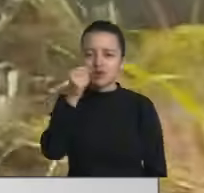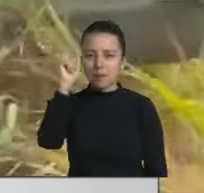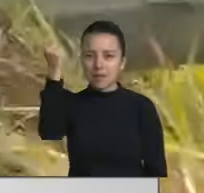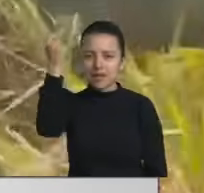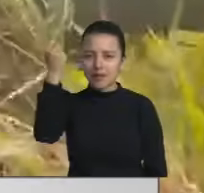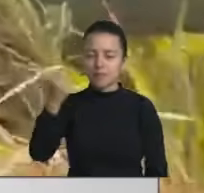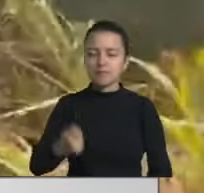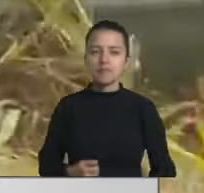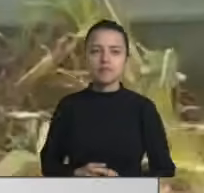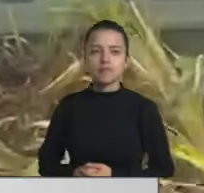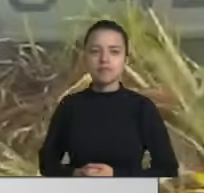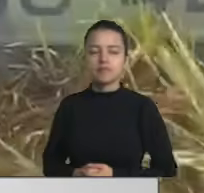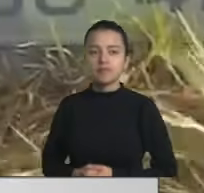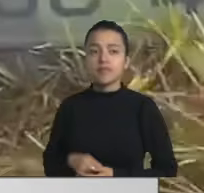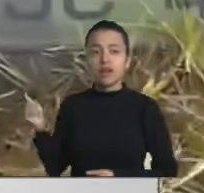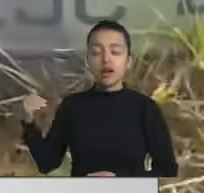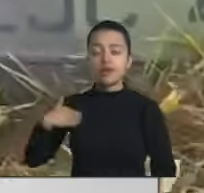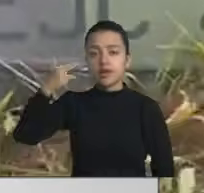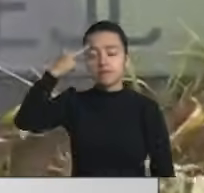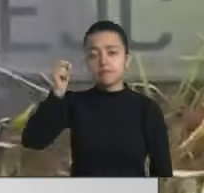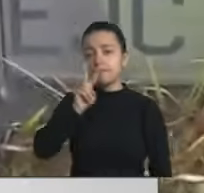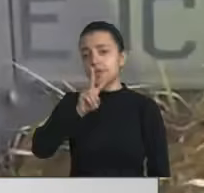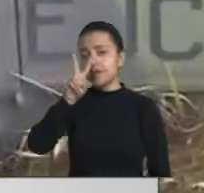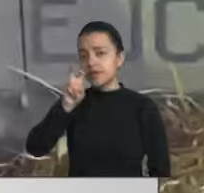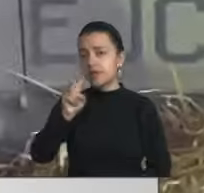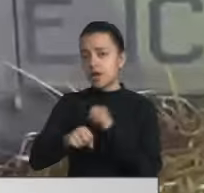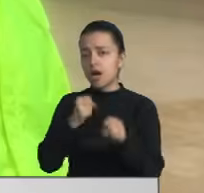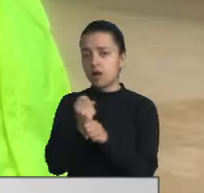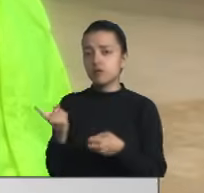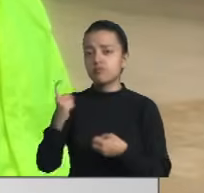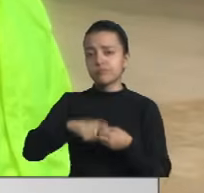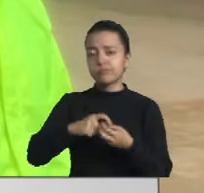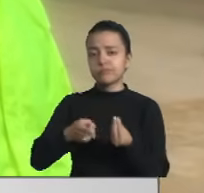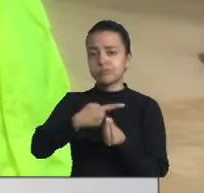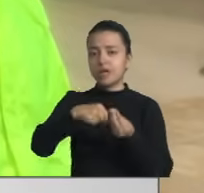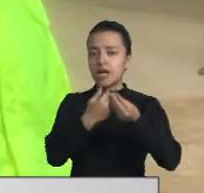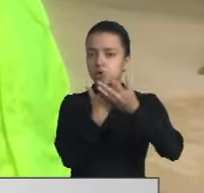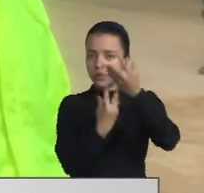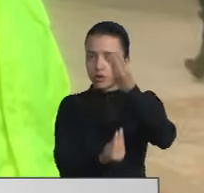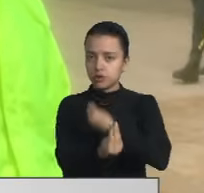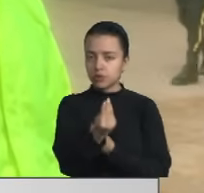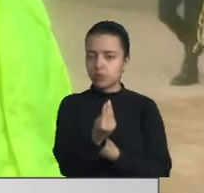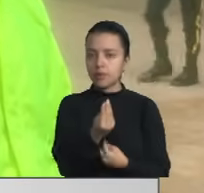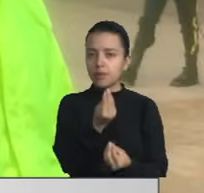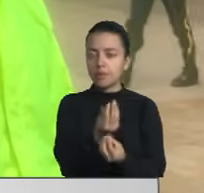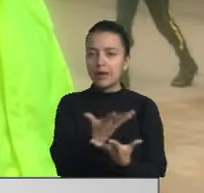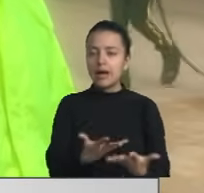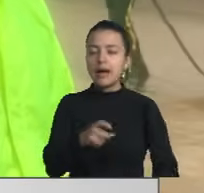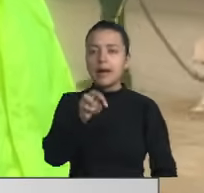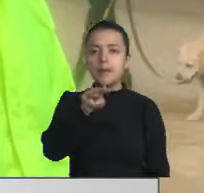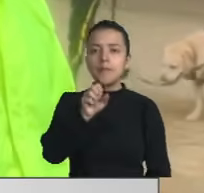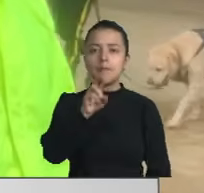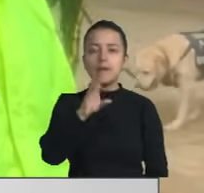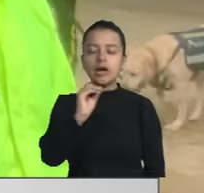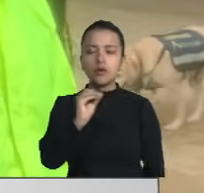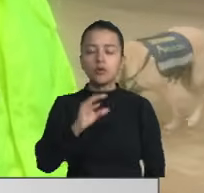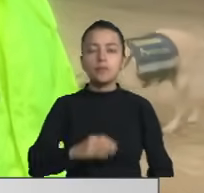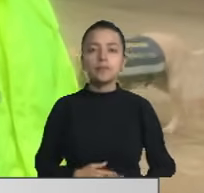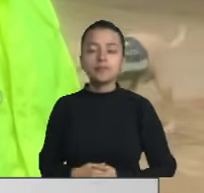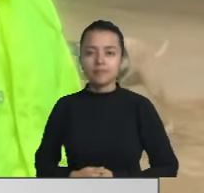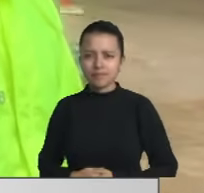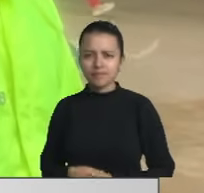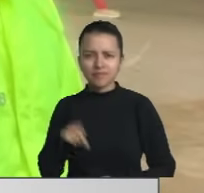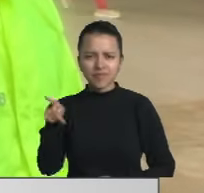Salazar Delgado, de 27 años, perteneciente al Estado Mayor Central, a la subestructura Marco Aurelio Buendía, persona encargada de